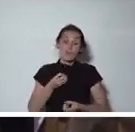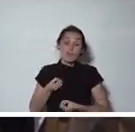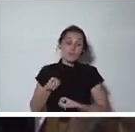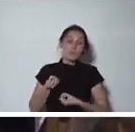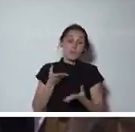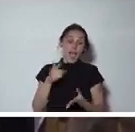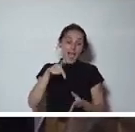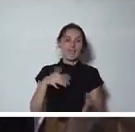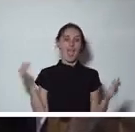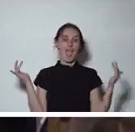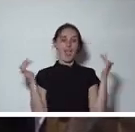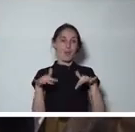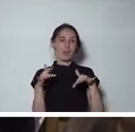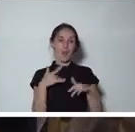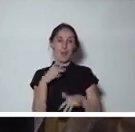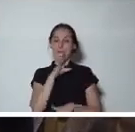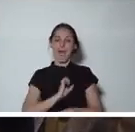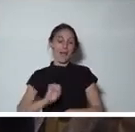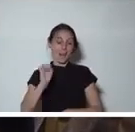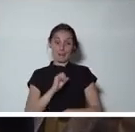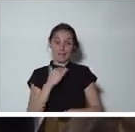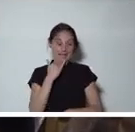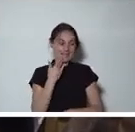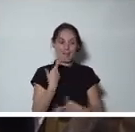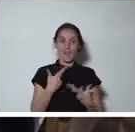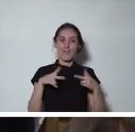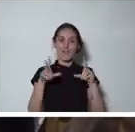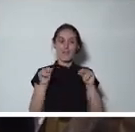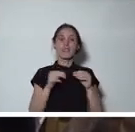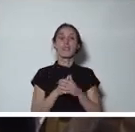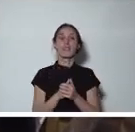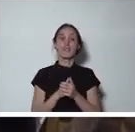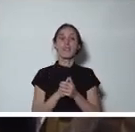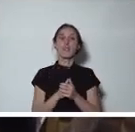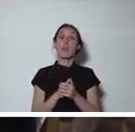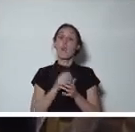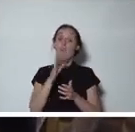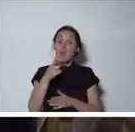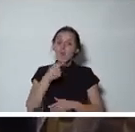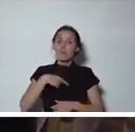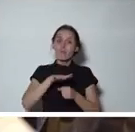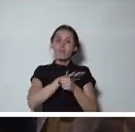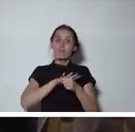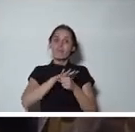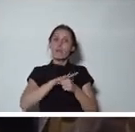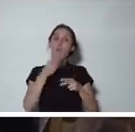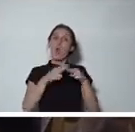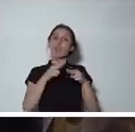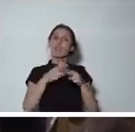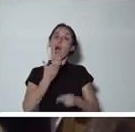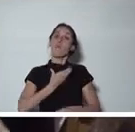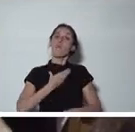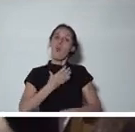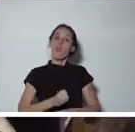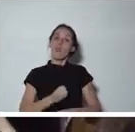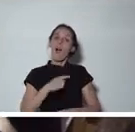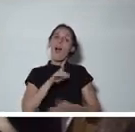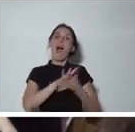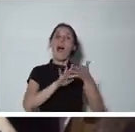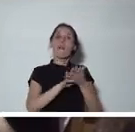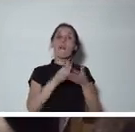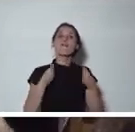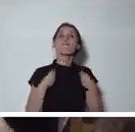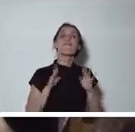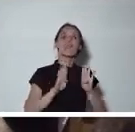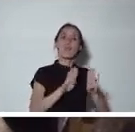encuentro maravilloso y voy terminando ya con este enfoque tan pragmático porque el municipalismo habla de la vida concreta de la gente y un poco para